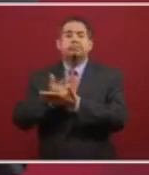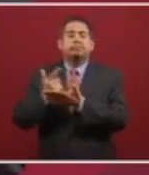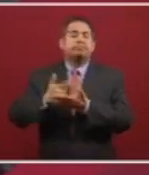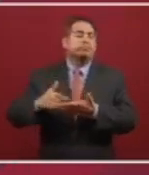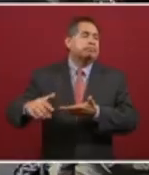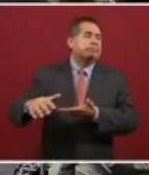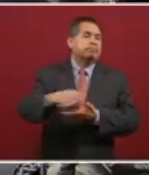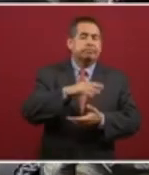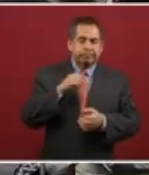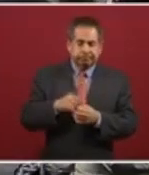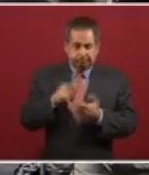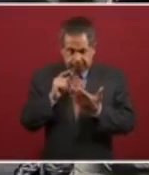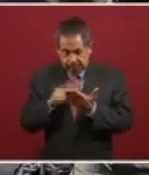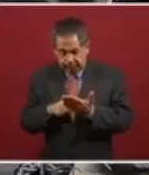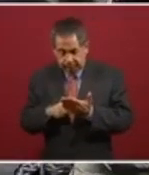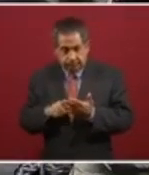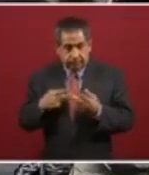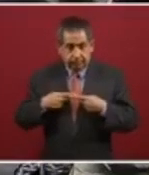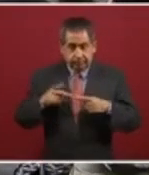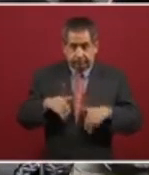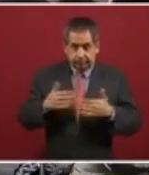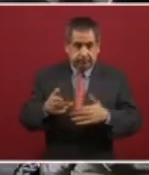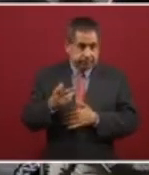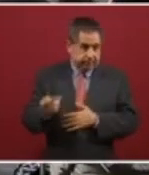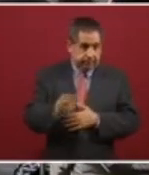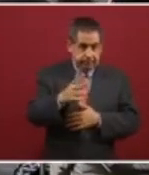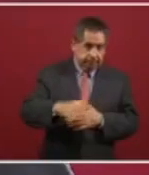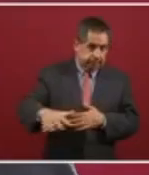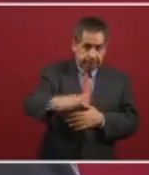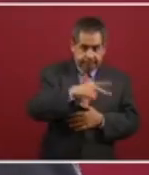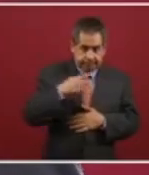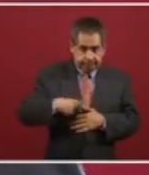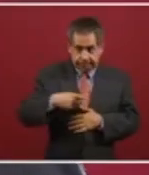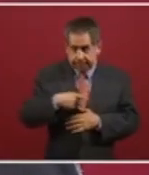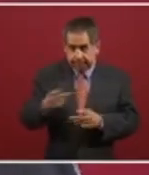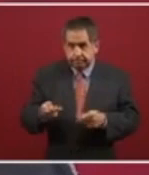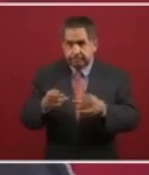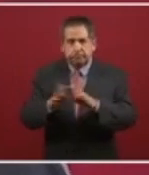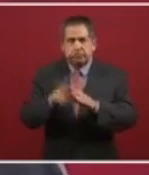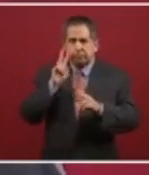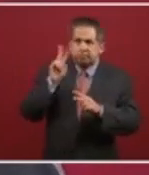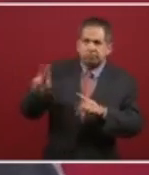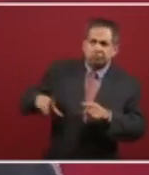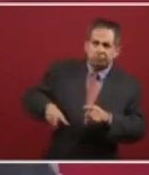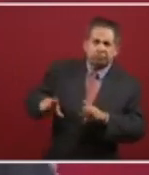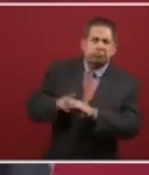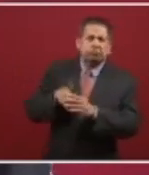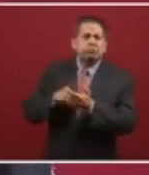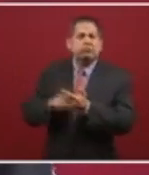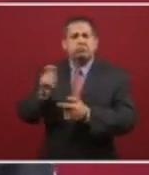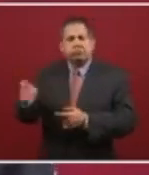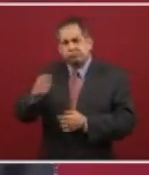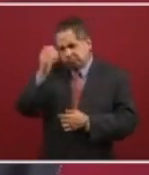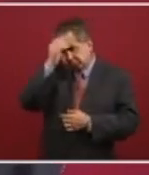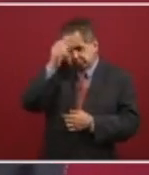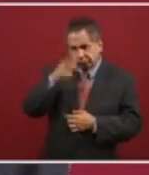donde se le pregunta a la gente sobre cómo ve al gobierno,